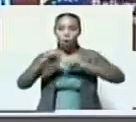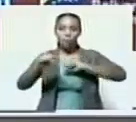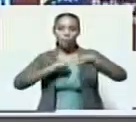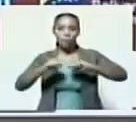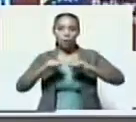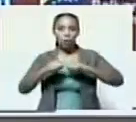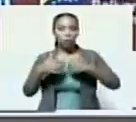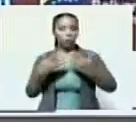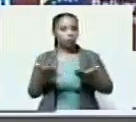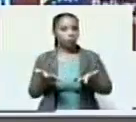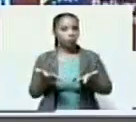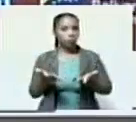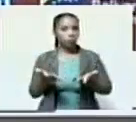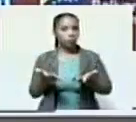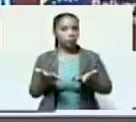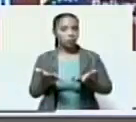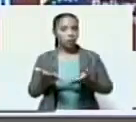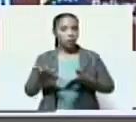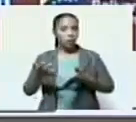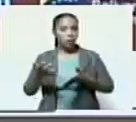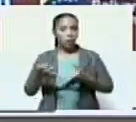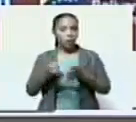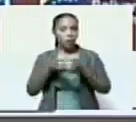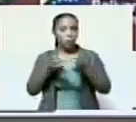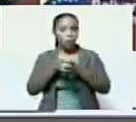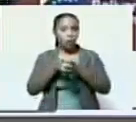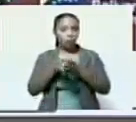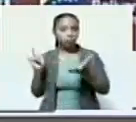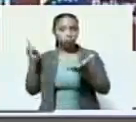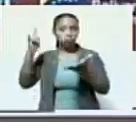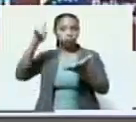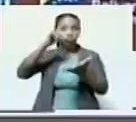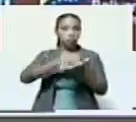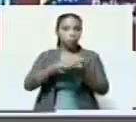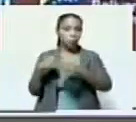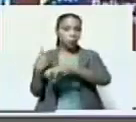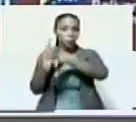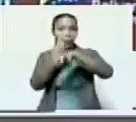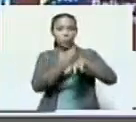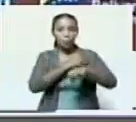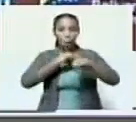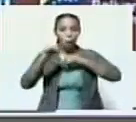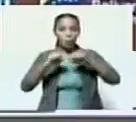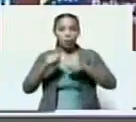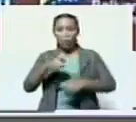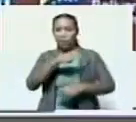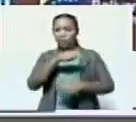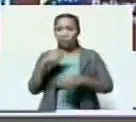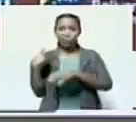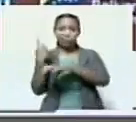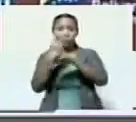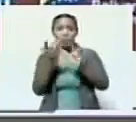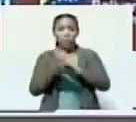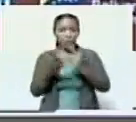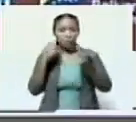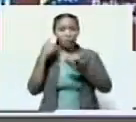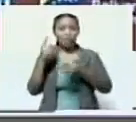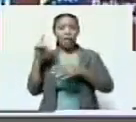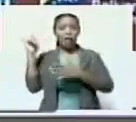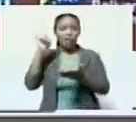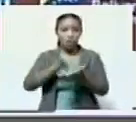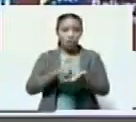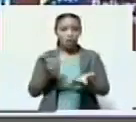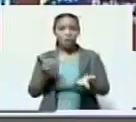de tropas aerotransportadas, helicoportadas, movimiento de drones, despliegue de drones, de